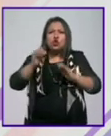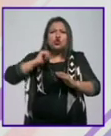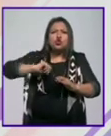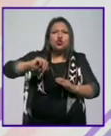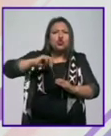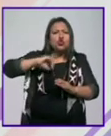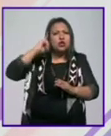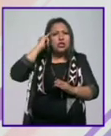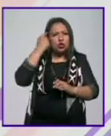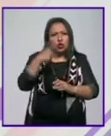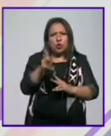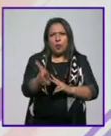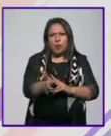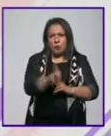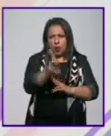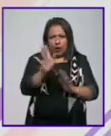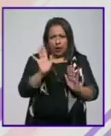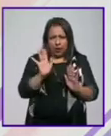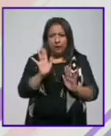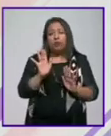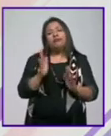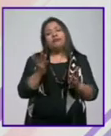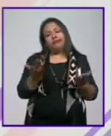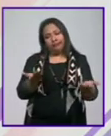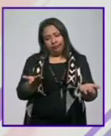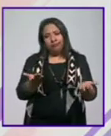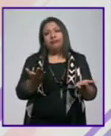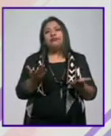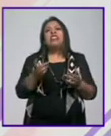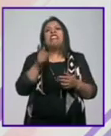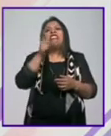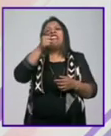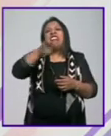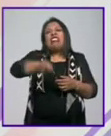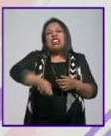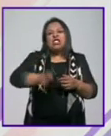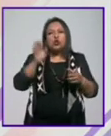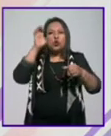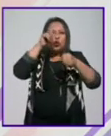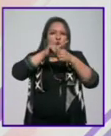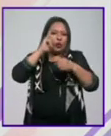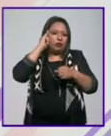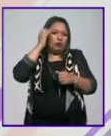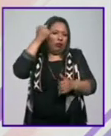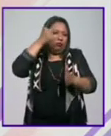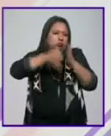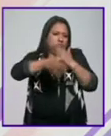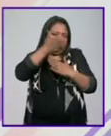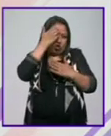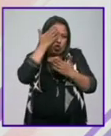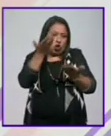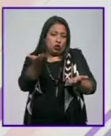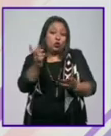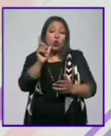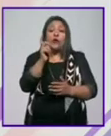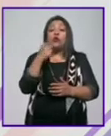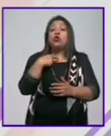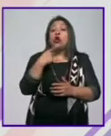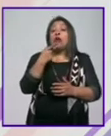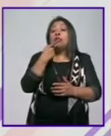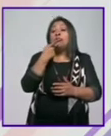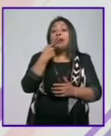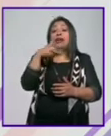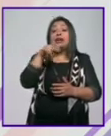por lo menos de este pueblo, y por consecuencia de lo que es la cultura indígena. Cuando habla uno